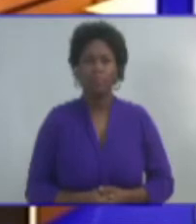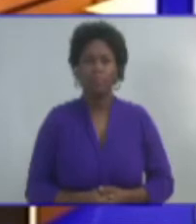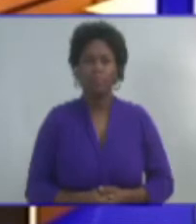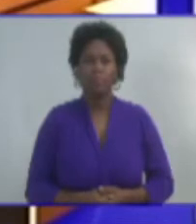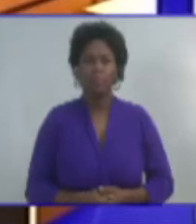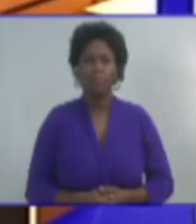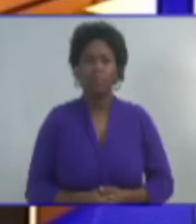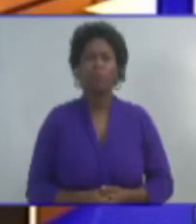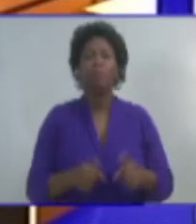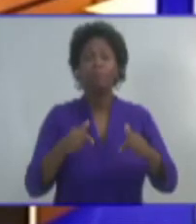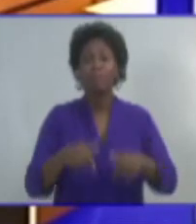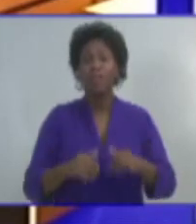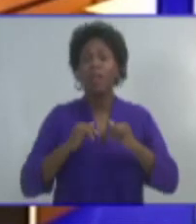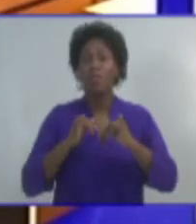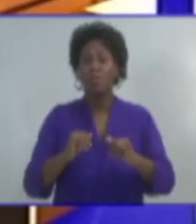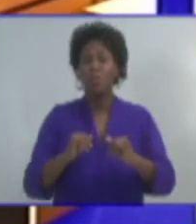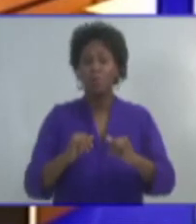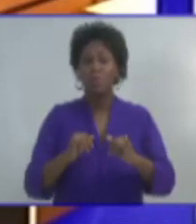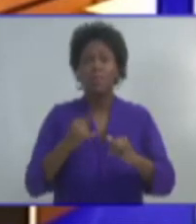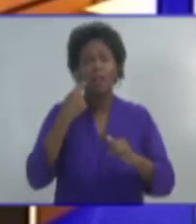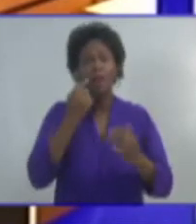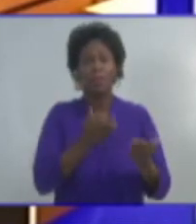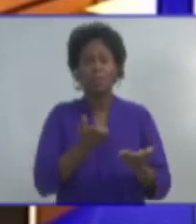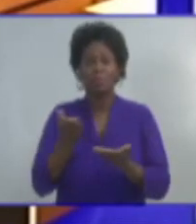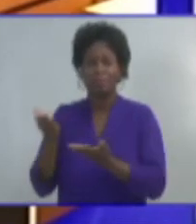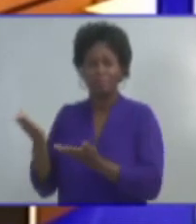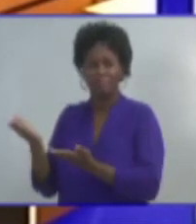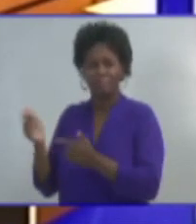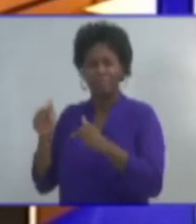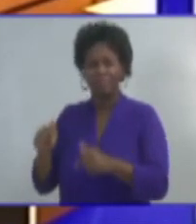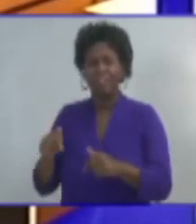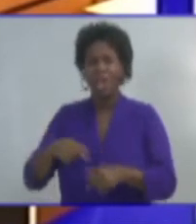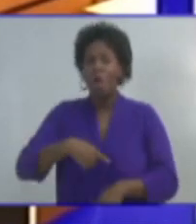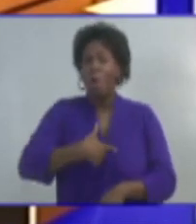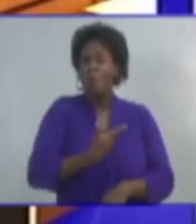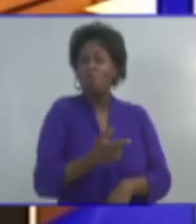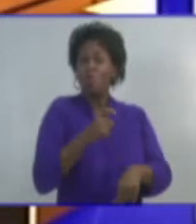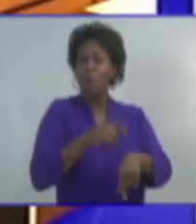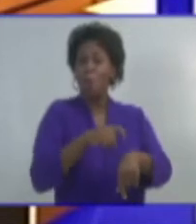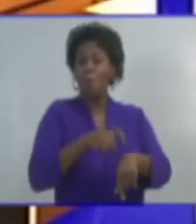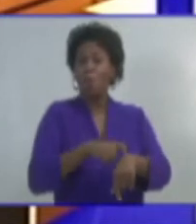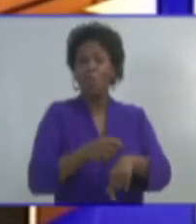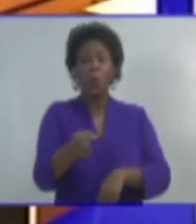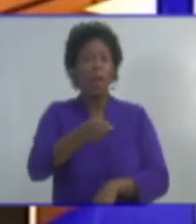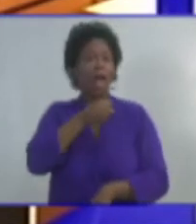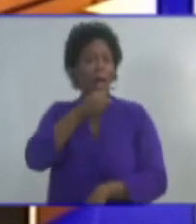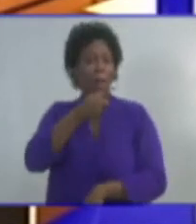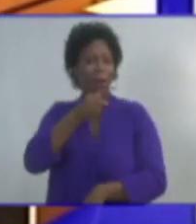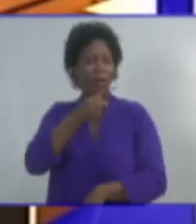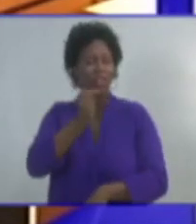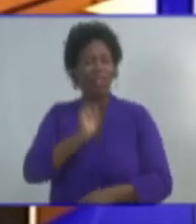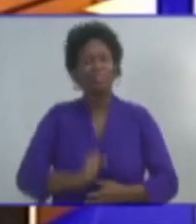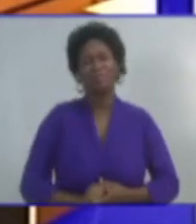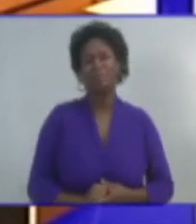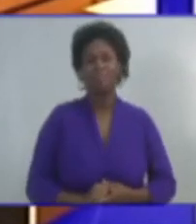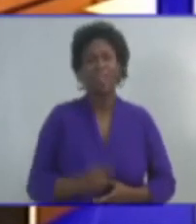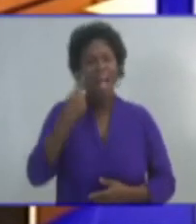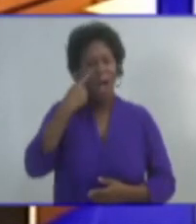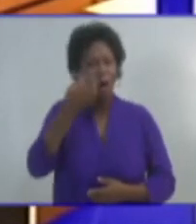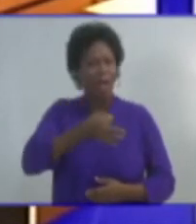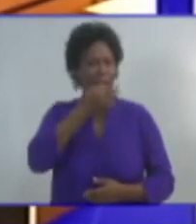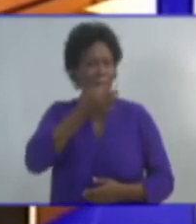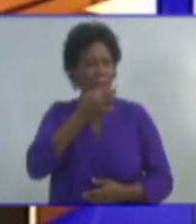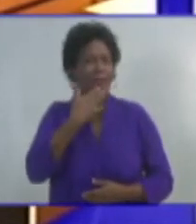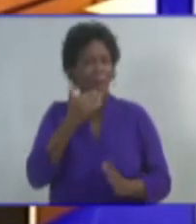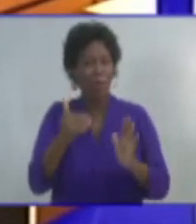Y a tiempo damos también la bienvenida en la sección de las culturales a la periodista Susel Kindelán, quien nos acompañará